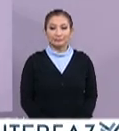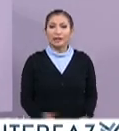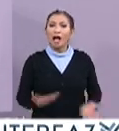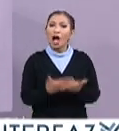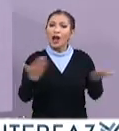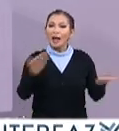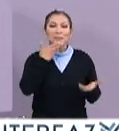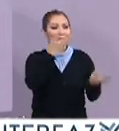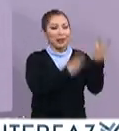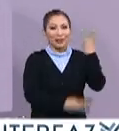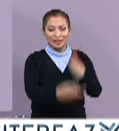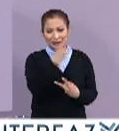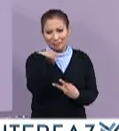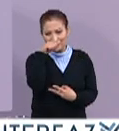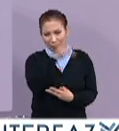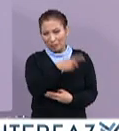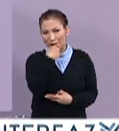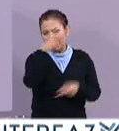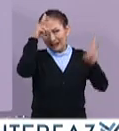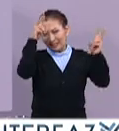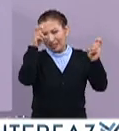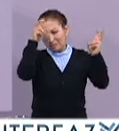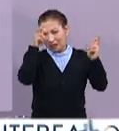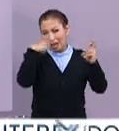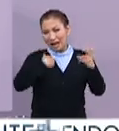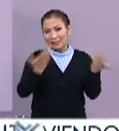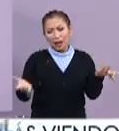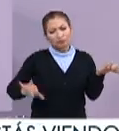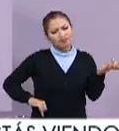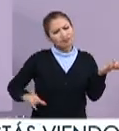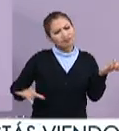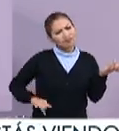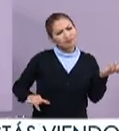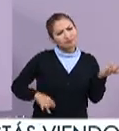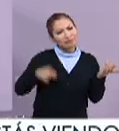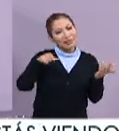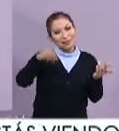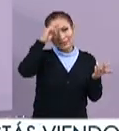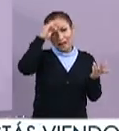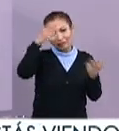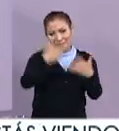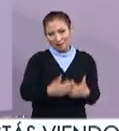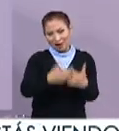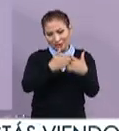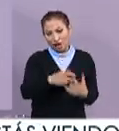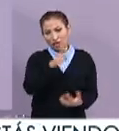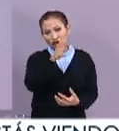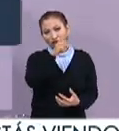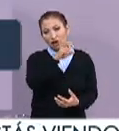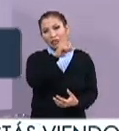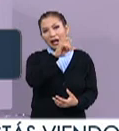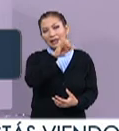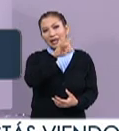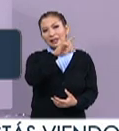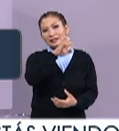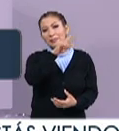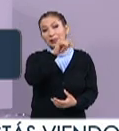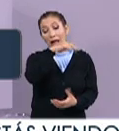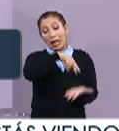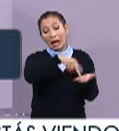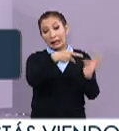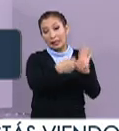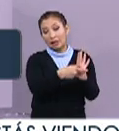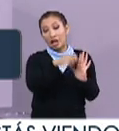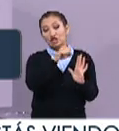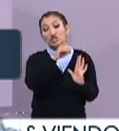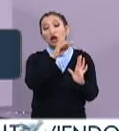Ahora le damos la bienvenida precisamente para seguir hablando del interesantísimo tema de la inteligencia artificial al doctor Daniel Cervantes. Él es arquitecto